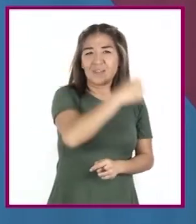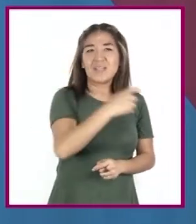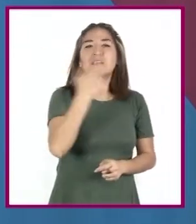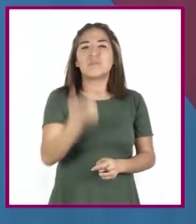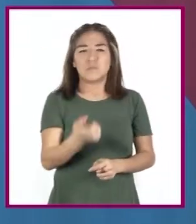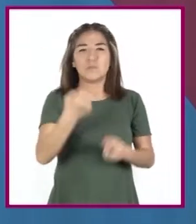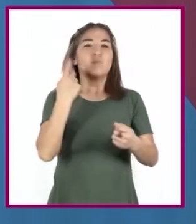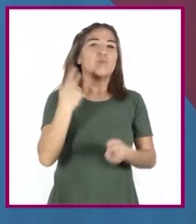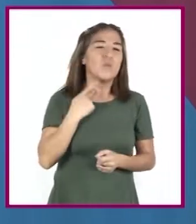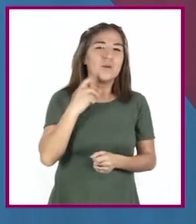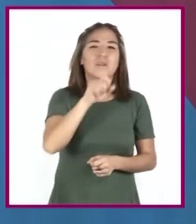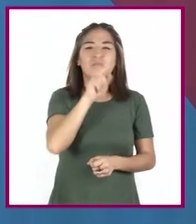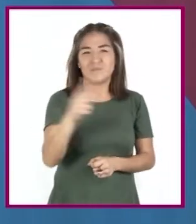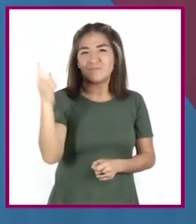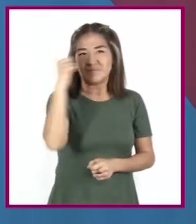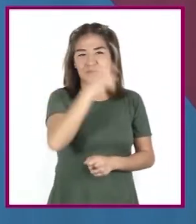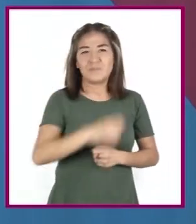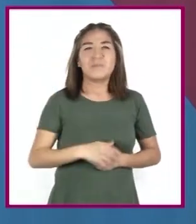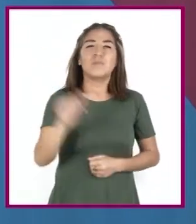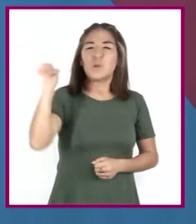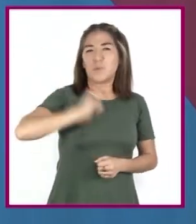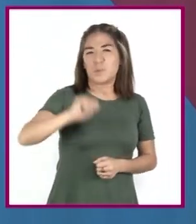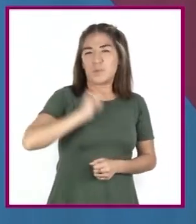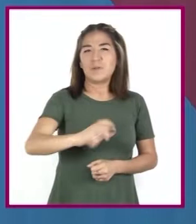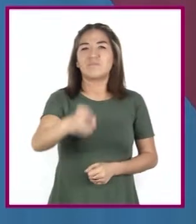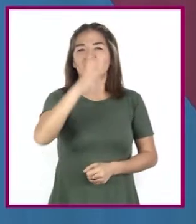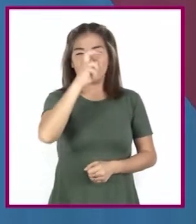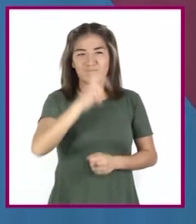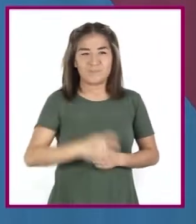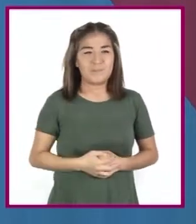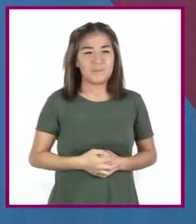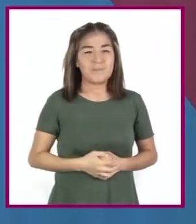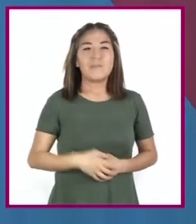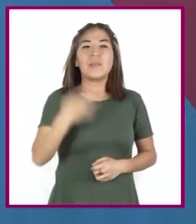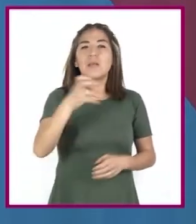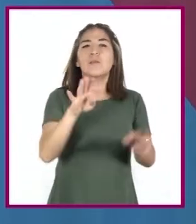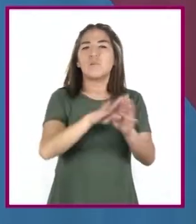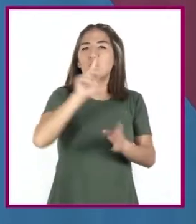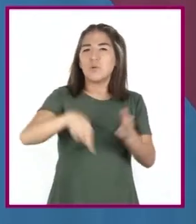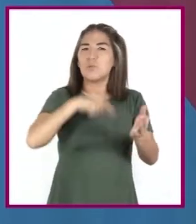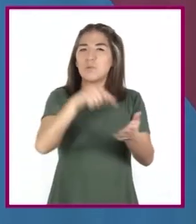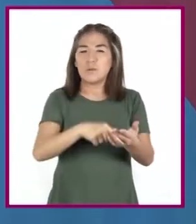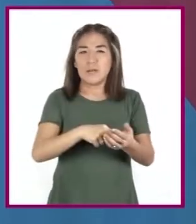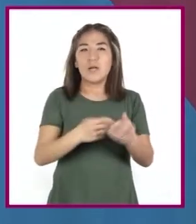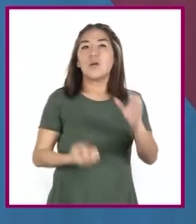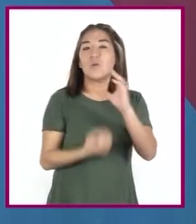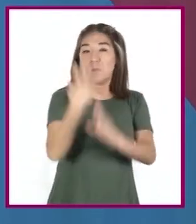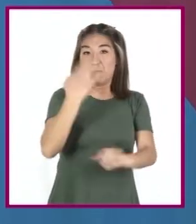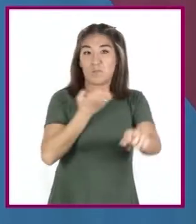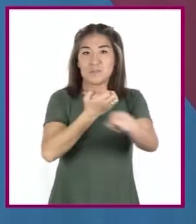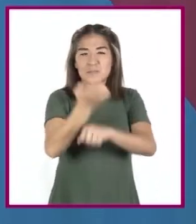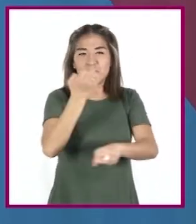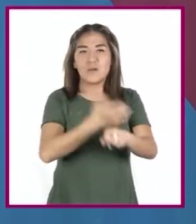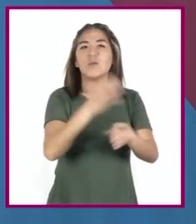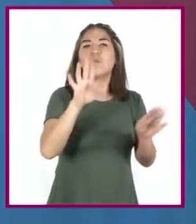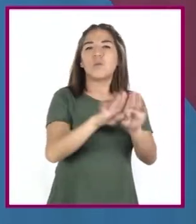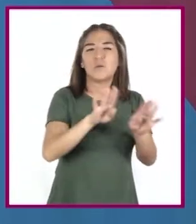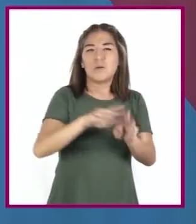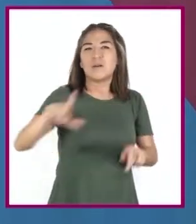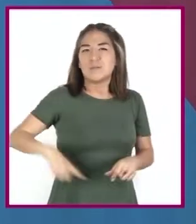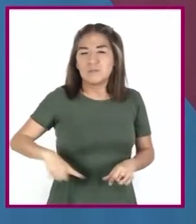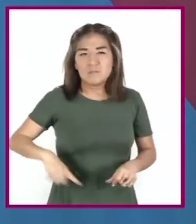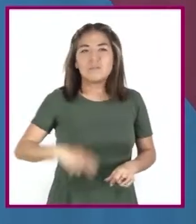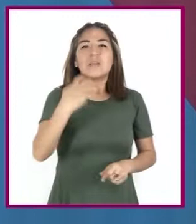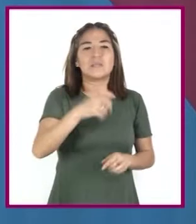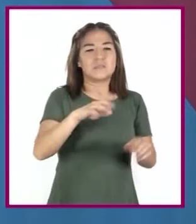conocemos como el antiguo régimen. Una vez emancipado de la metrópoli, el nuevo estado conservó muchas de las instituciones